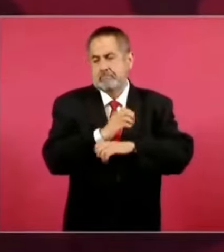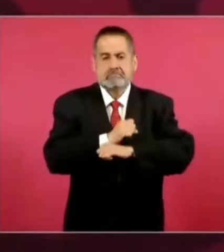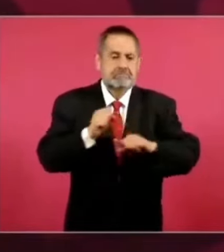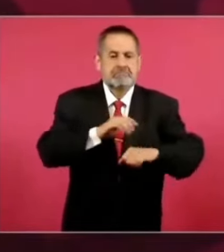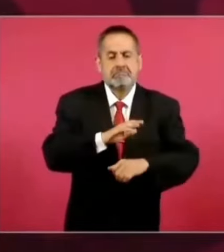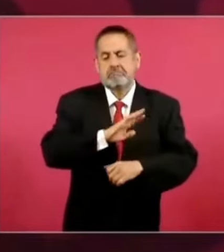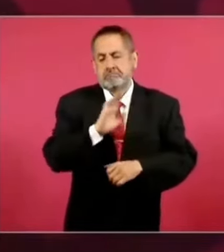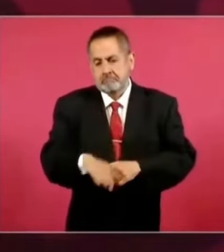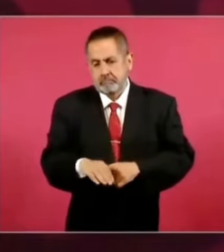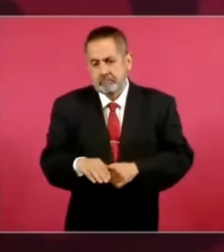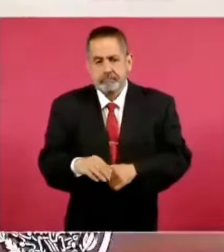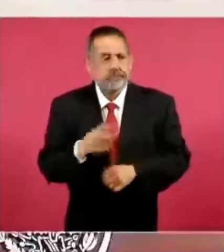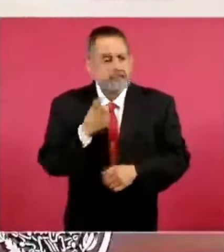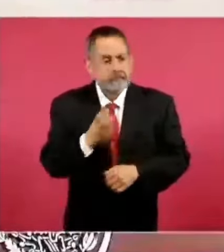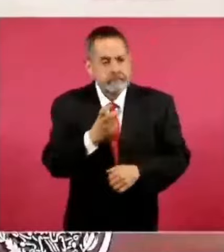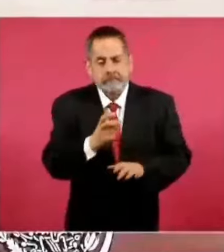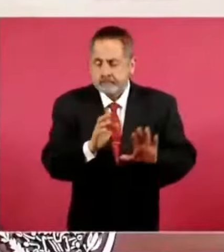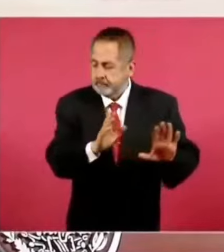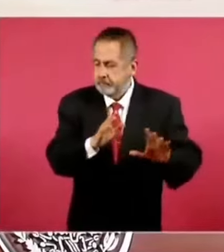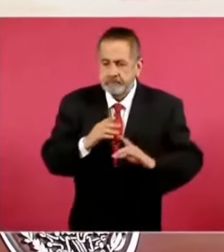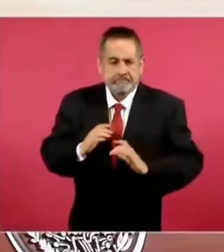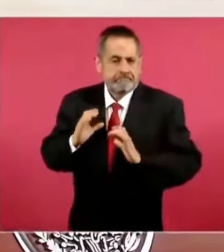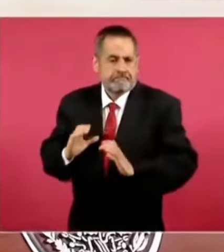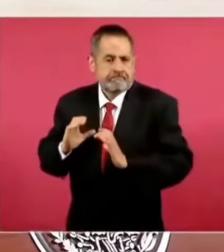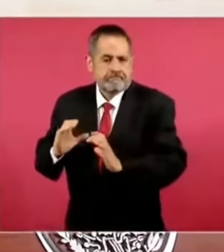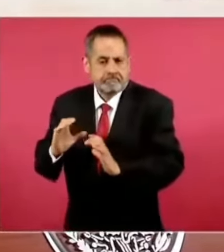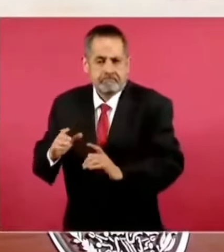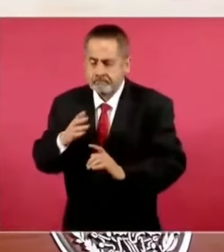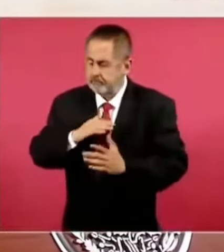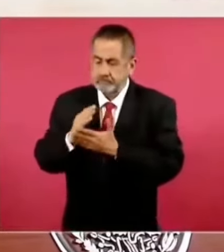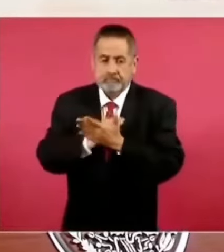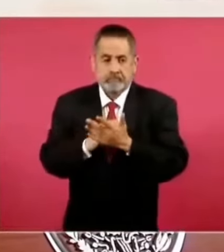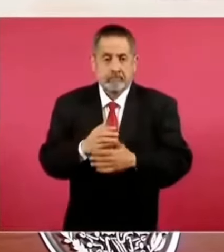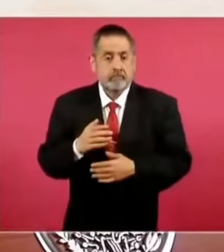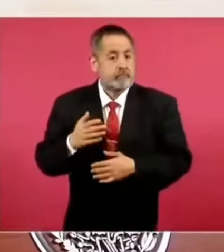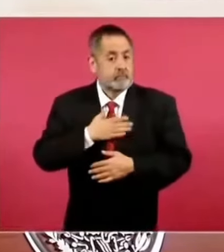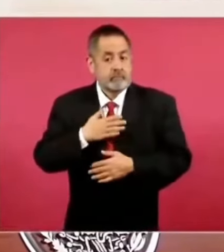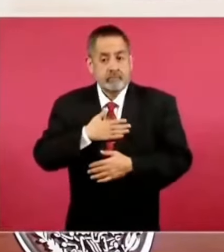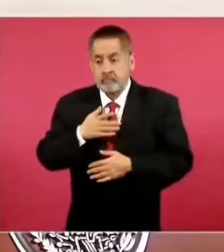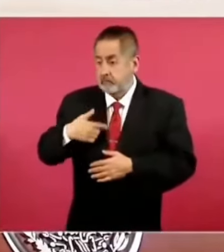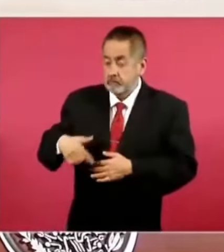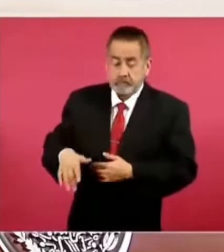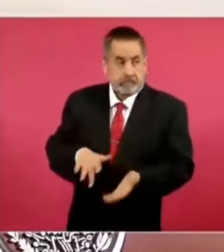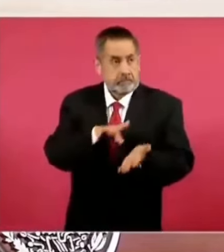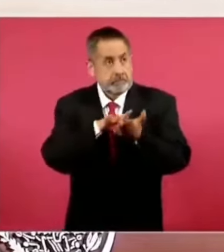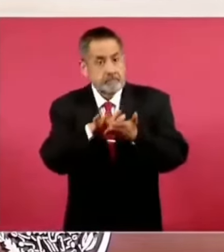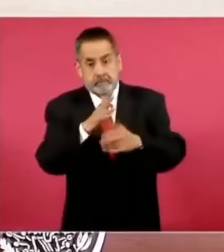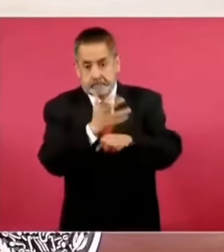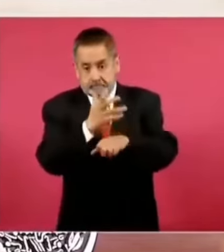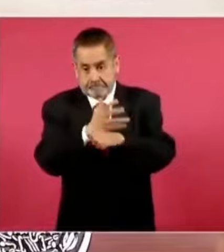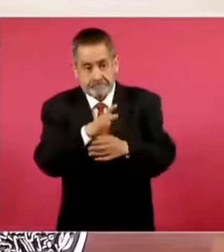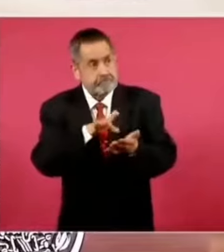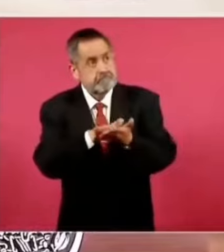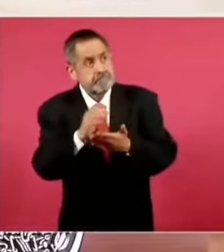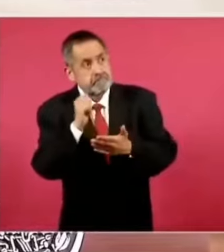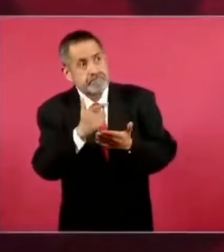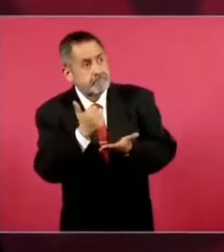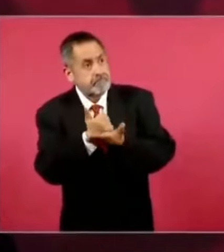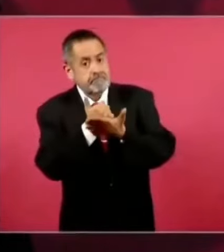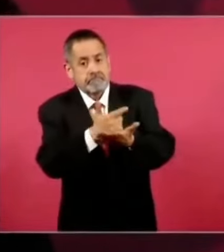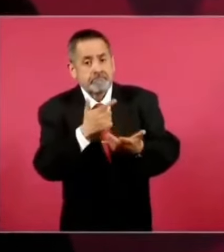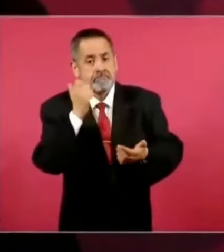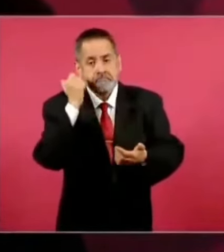nosotros. Bueno, primero, decir que todo nuestro apoyo al pueblo de Estados Unidos, al gobierno de